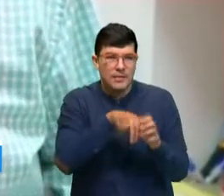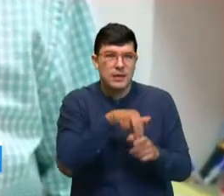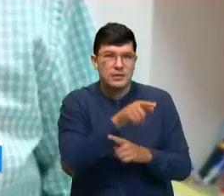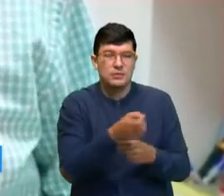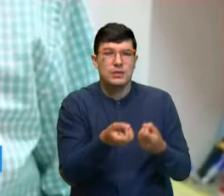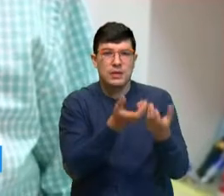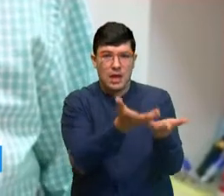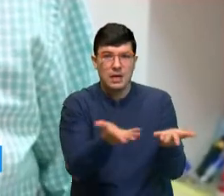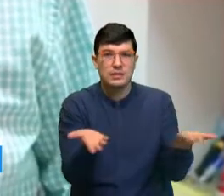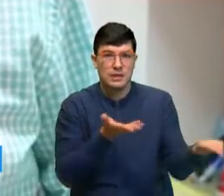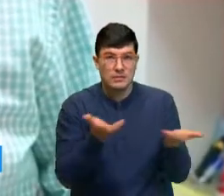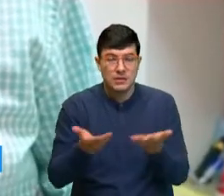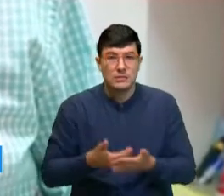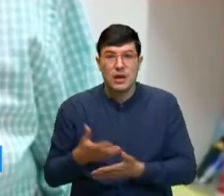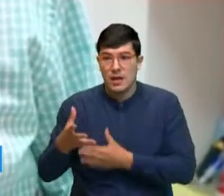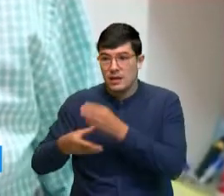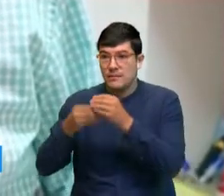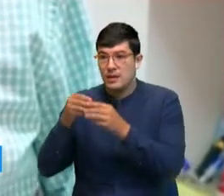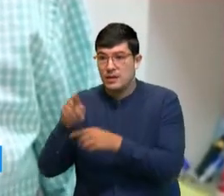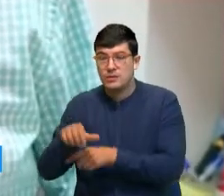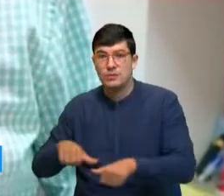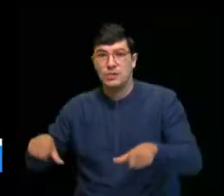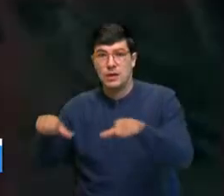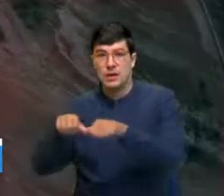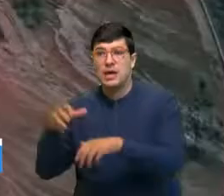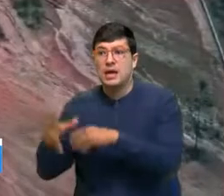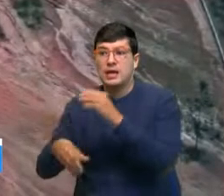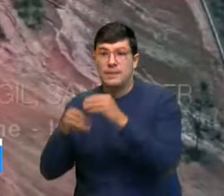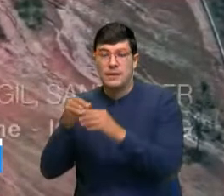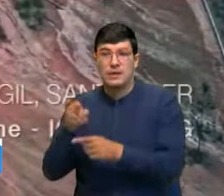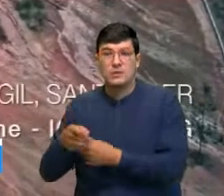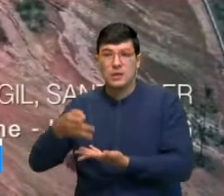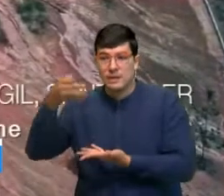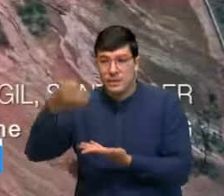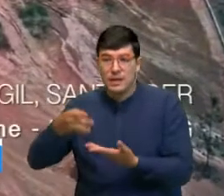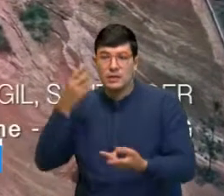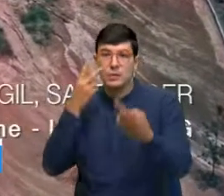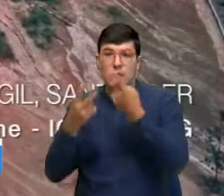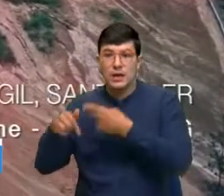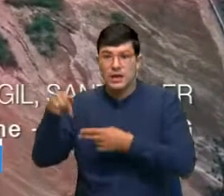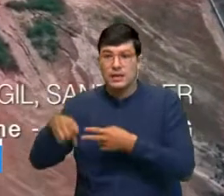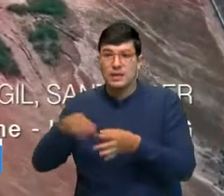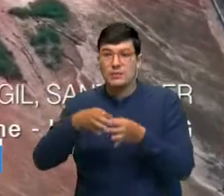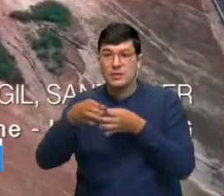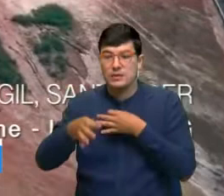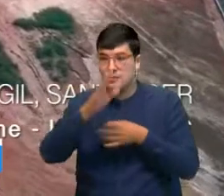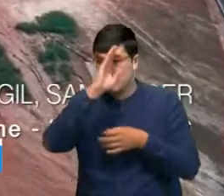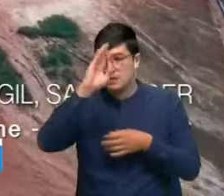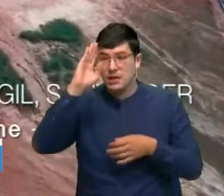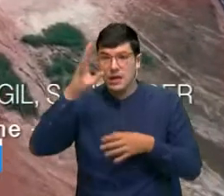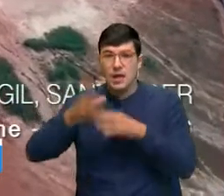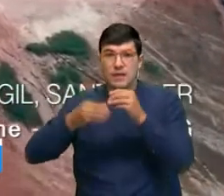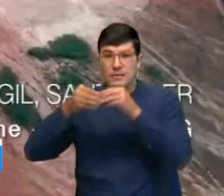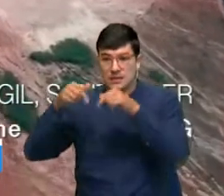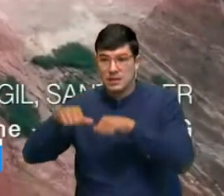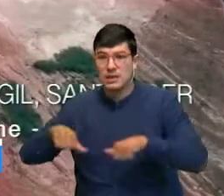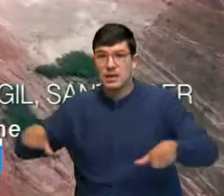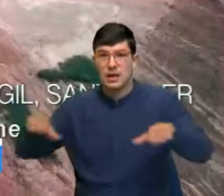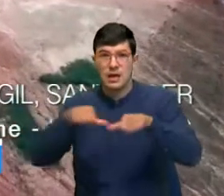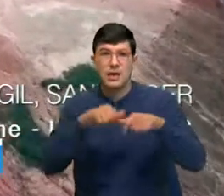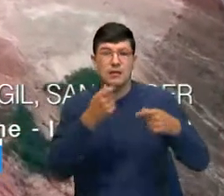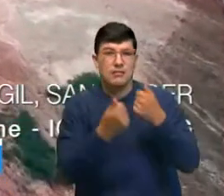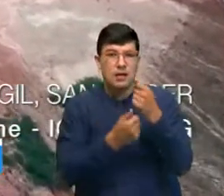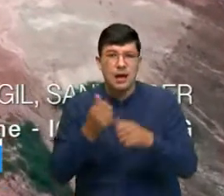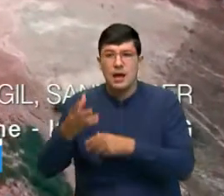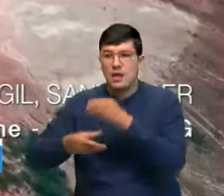prestar el servicio a estos pasajeros a la capital turística de san gil igualmente tendrá una zona comercial nacional en locales la